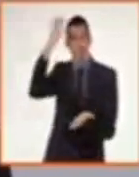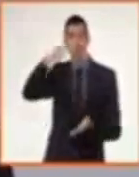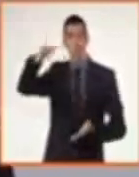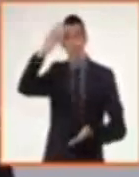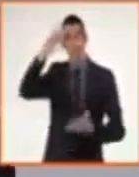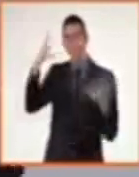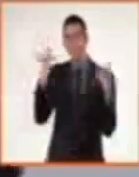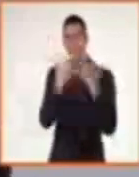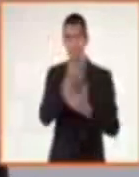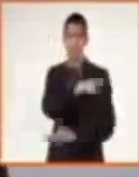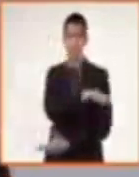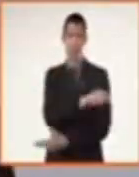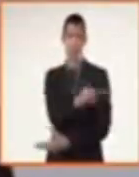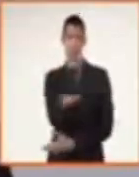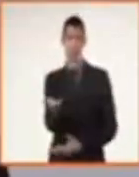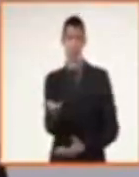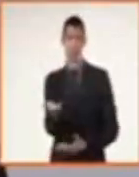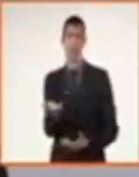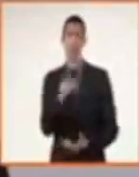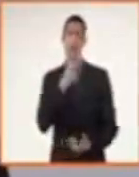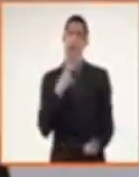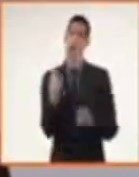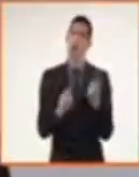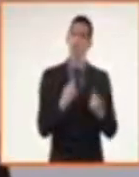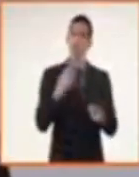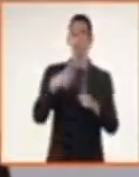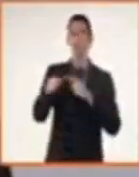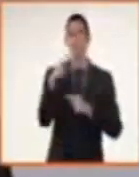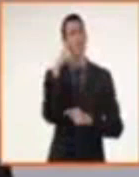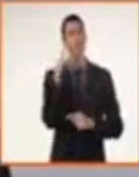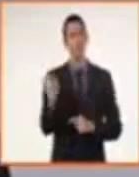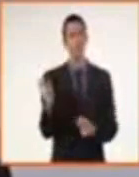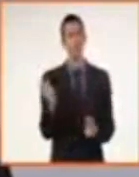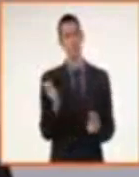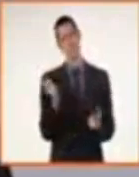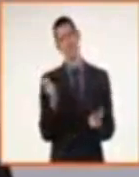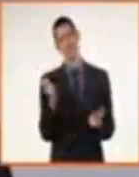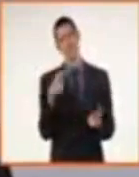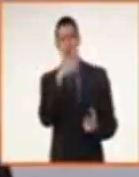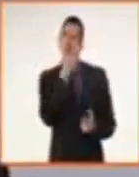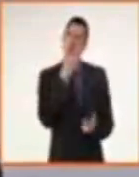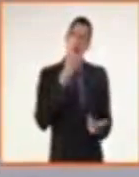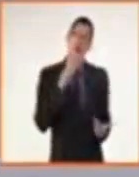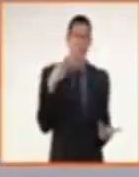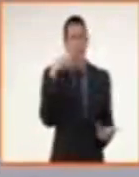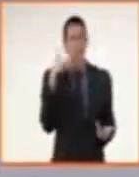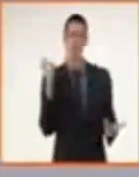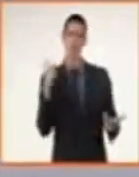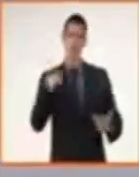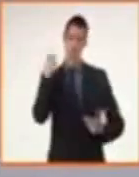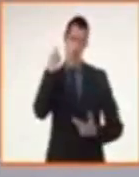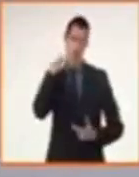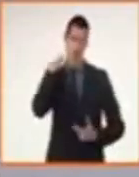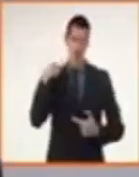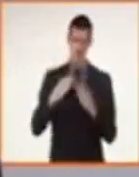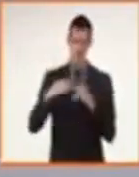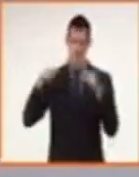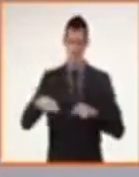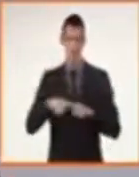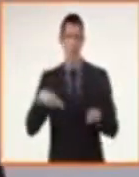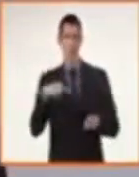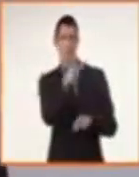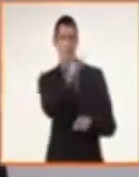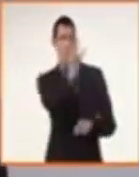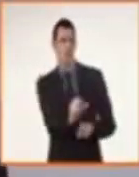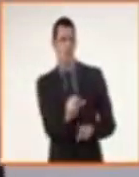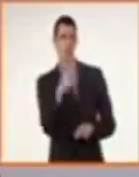algunos colegios quedaban personas menos conocidas a merced solo de su biografía y de la serenidad con la que la persona